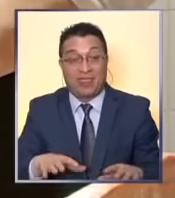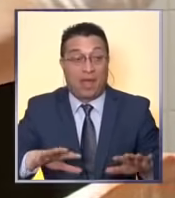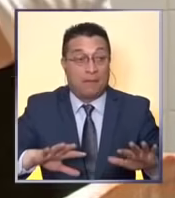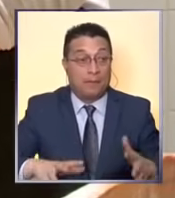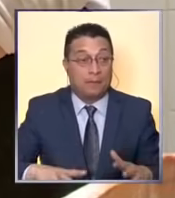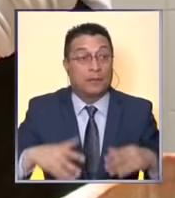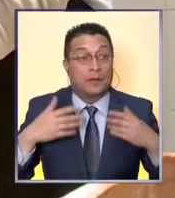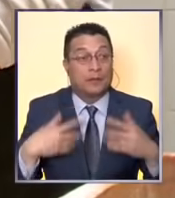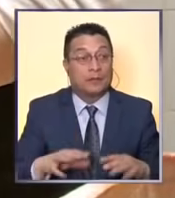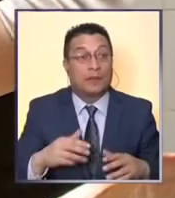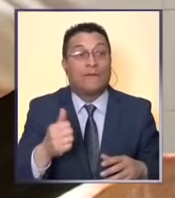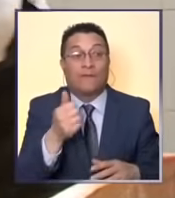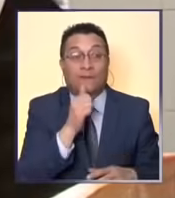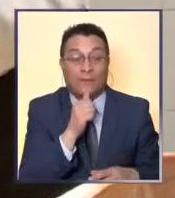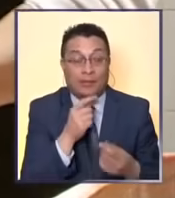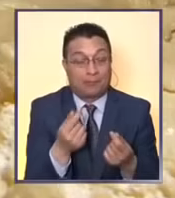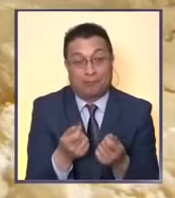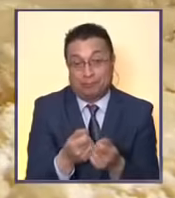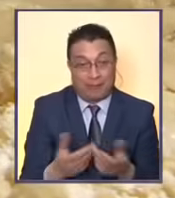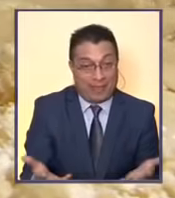porque le faltó plata.